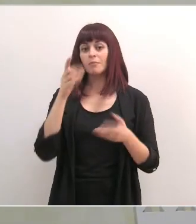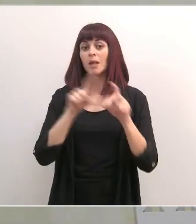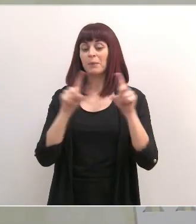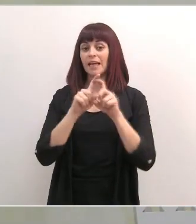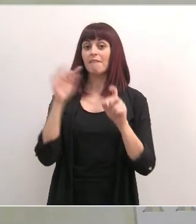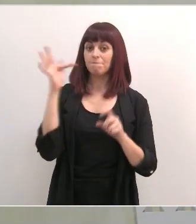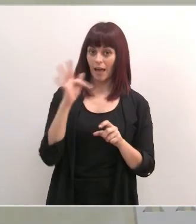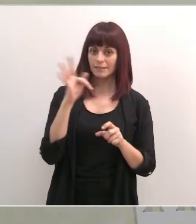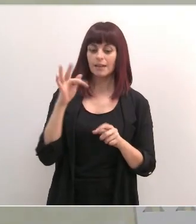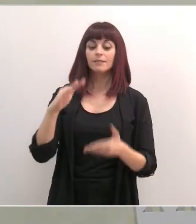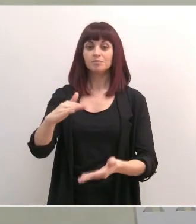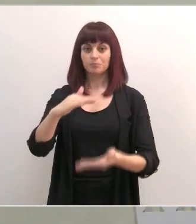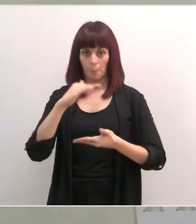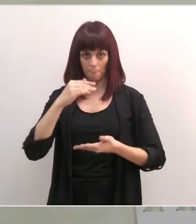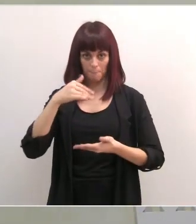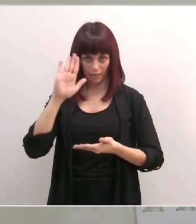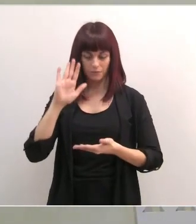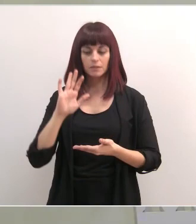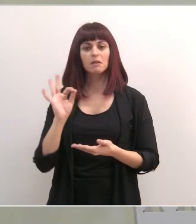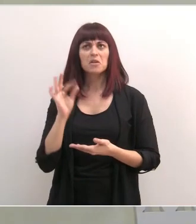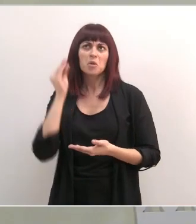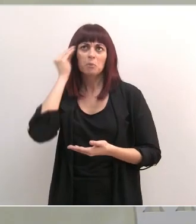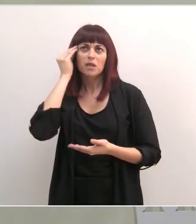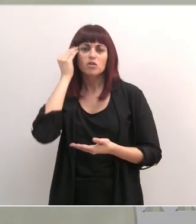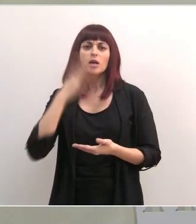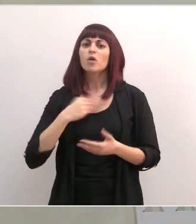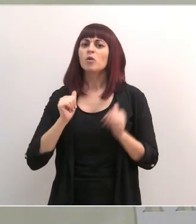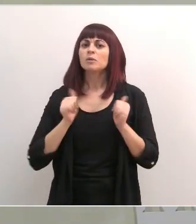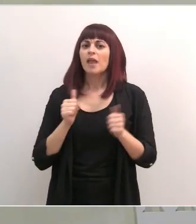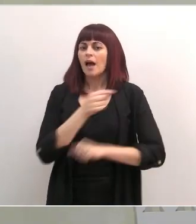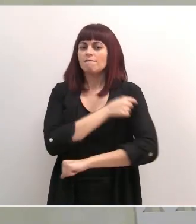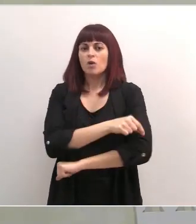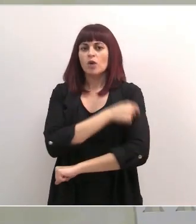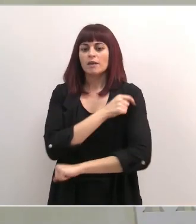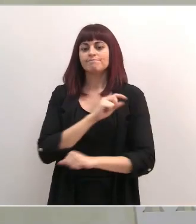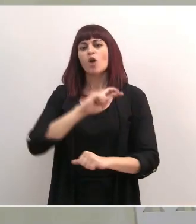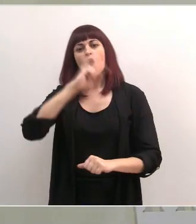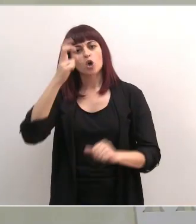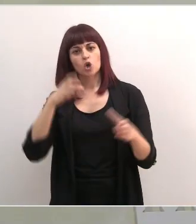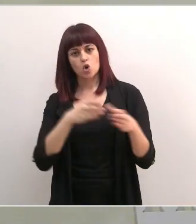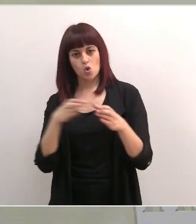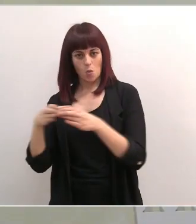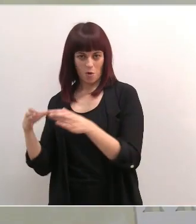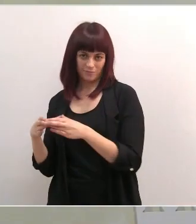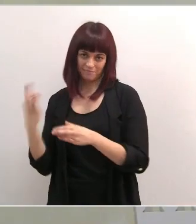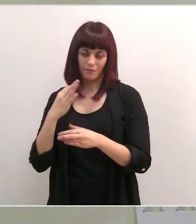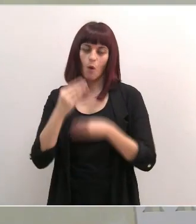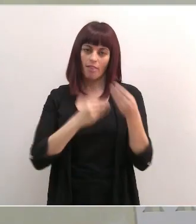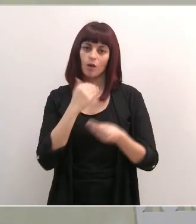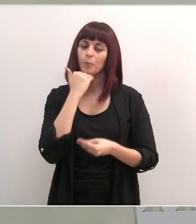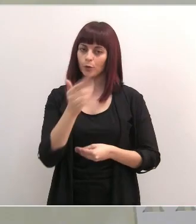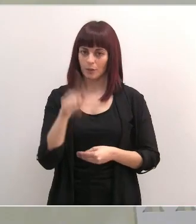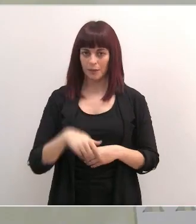más vacunas y la aparición de nuevas vacunas, yo creo que podemos empezar ya a vacunar con más normalidad a otros grupos, que cuanto antes lo hagamos, pues mejor,